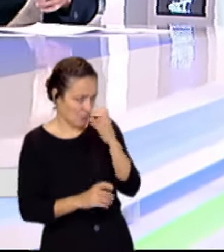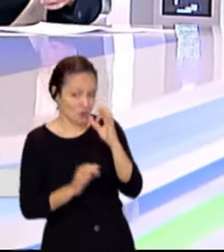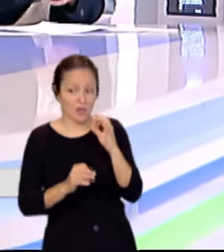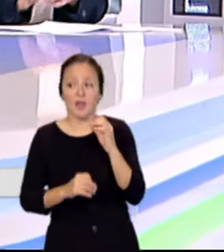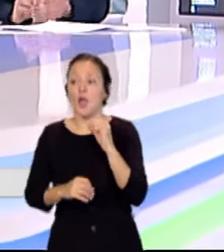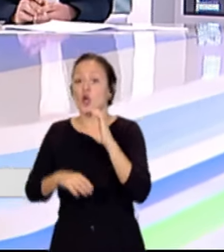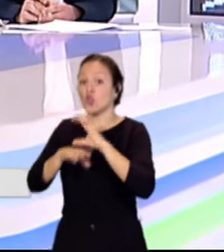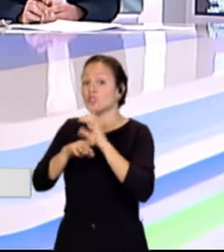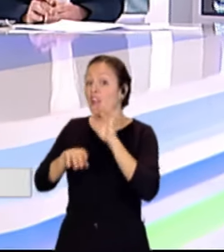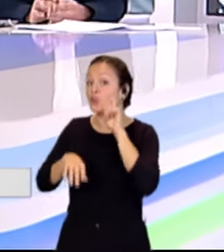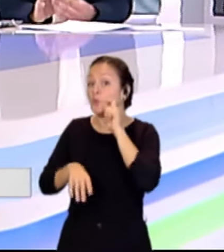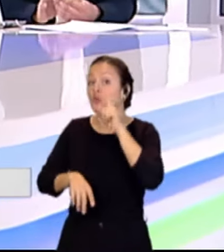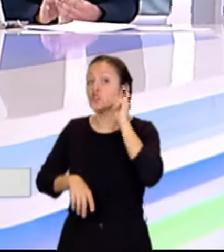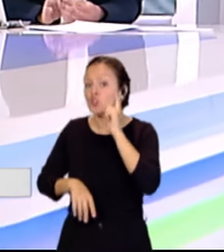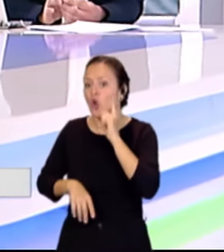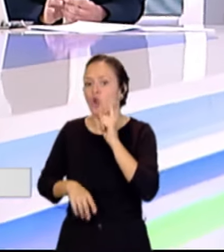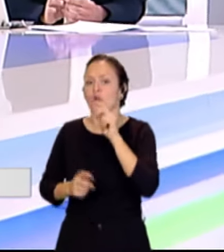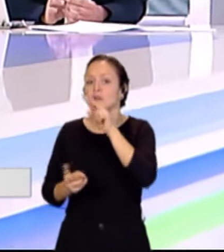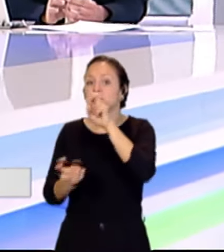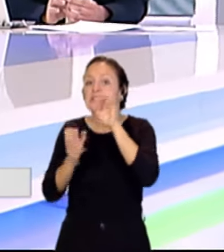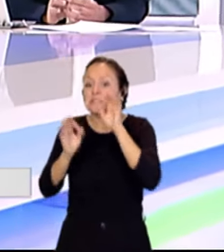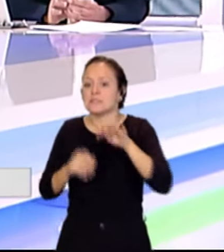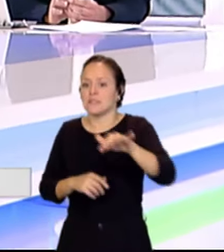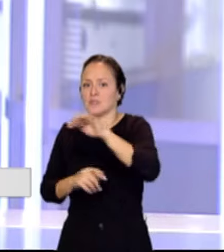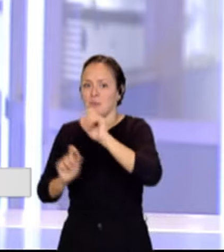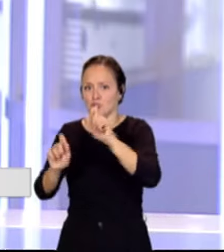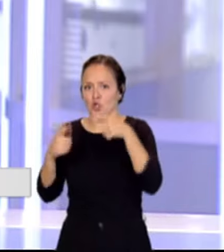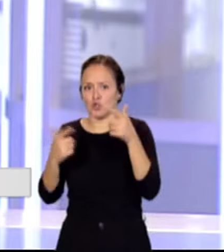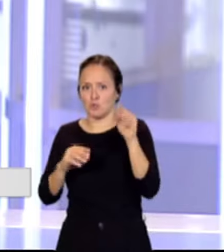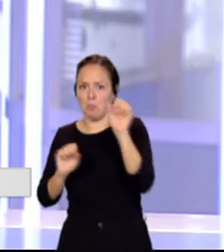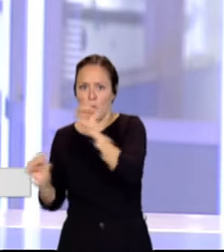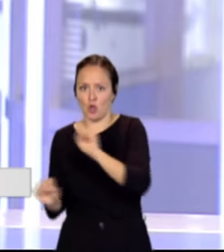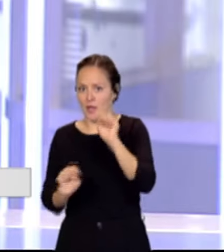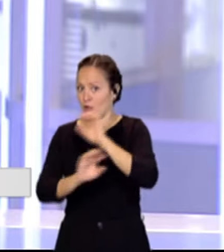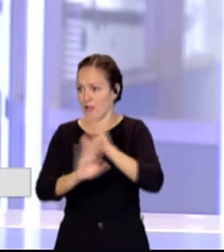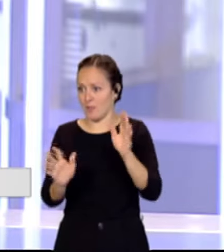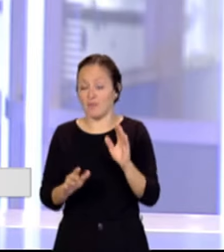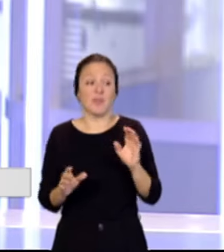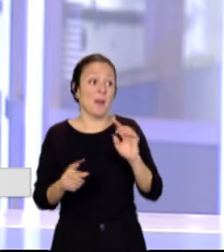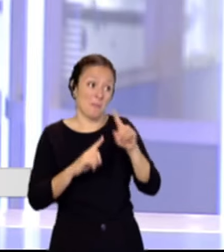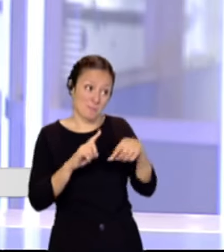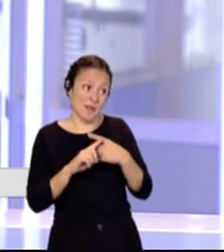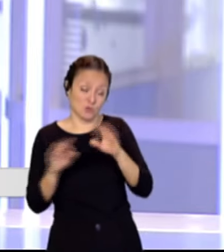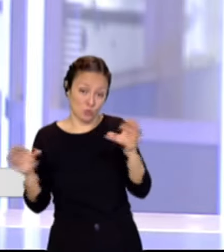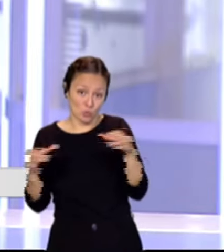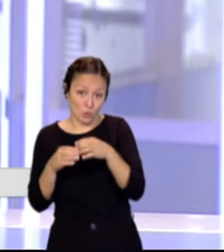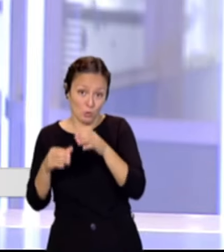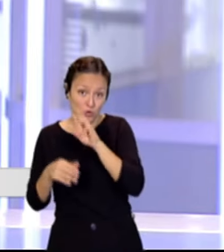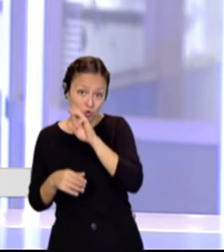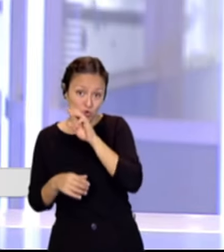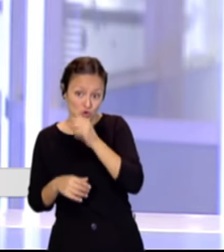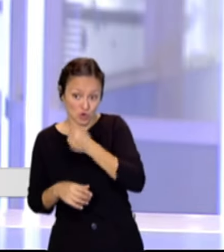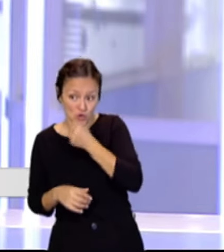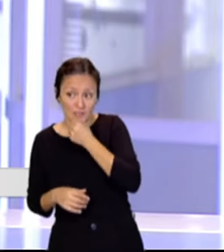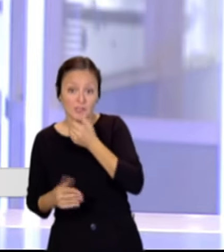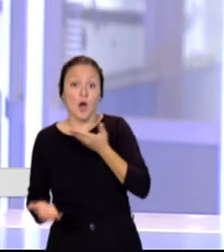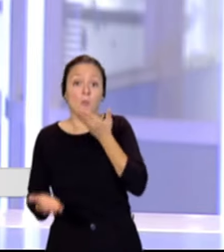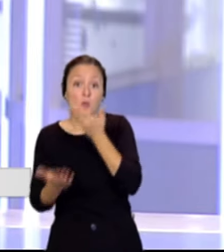específica para espacios ID y el partido socialista el grupo socialista ha presentado una proposición no de ley